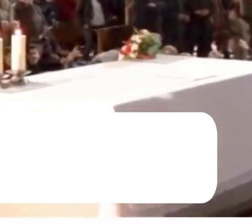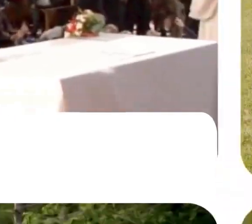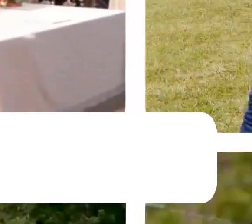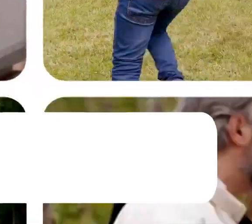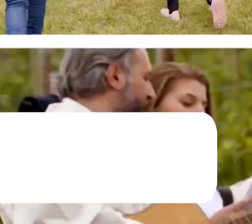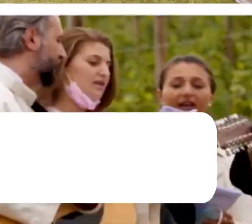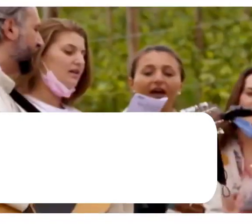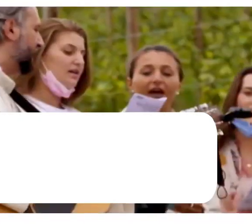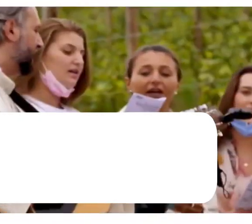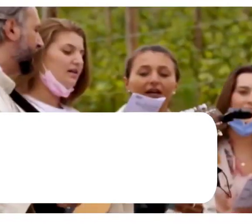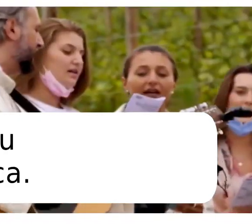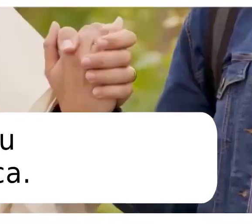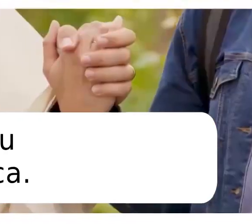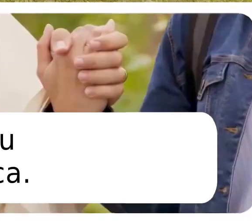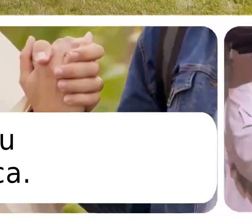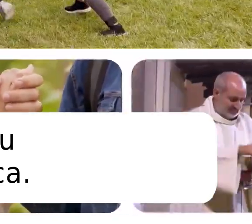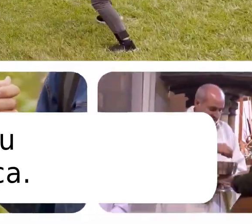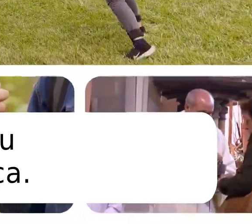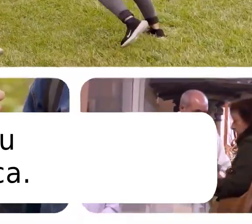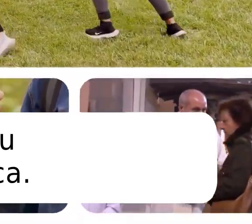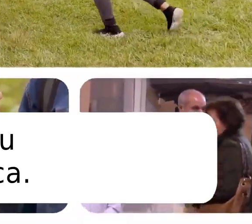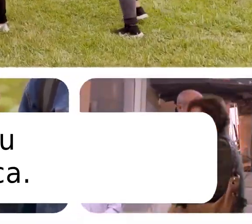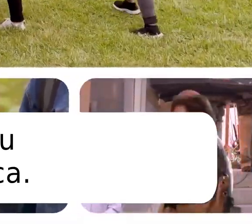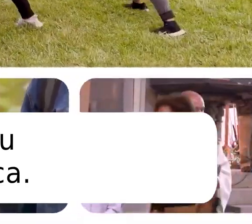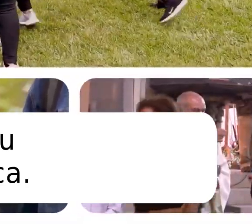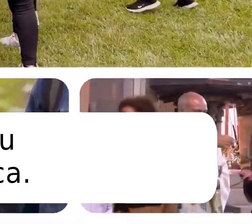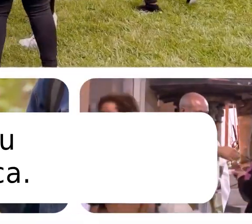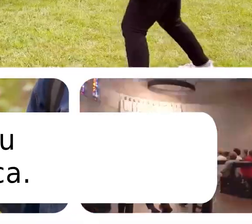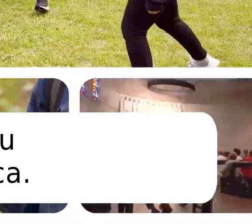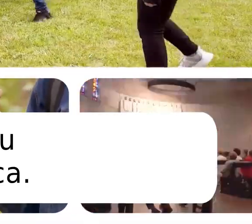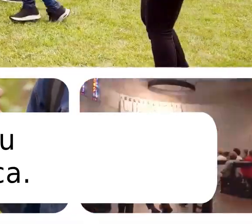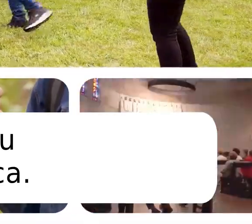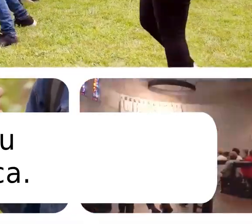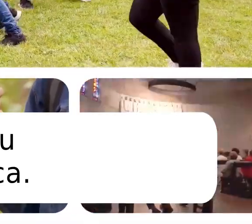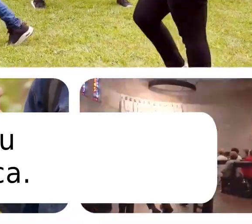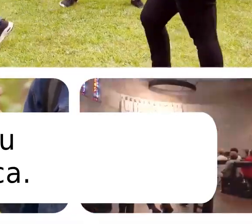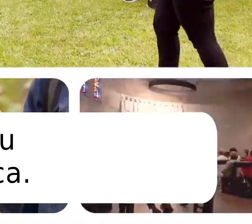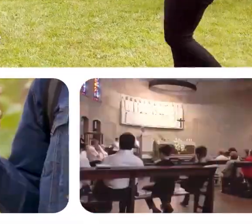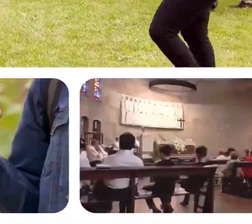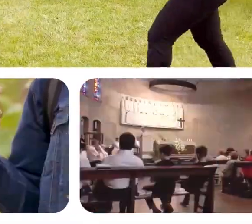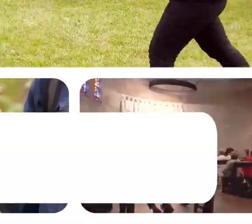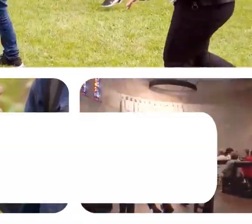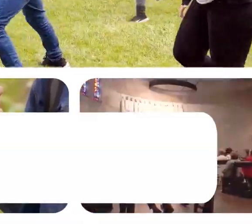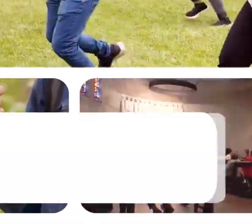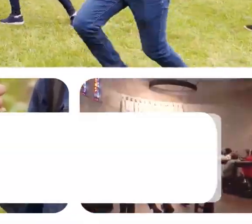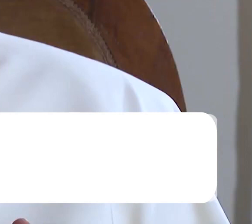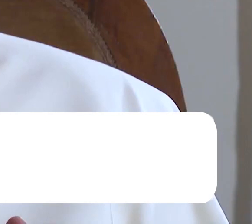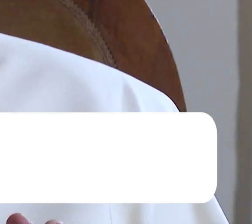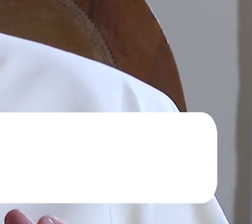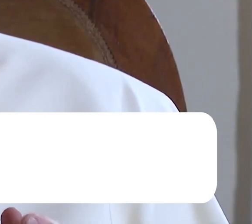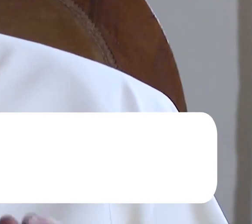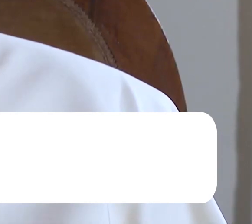seamos audaces. Replanteémonos todos el estilo de nuestras comunidades parroquiales.